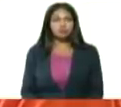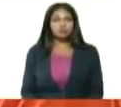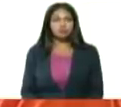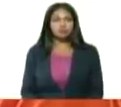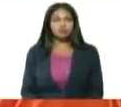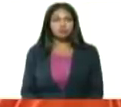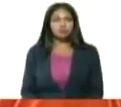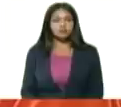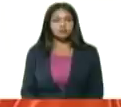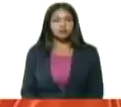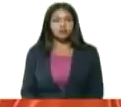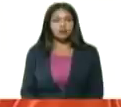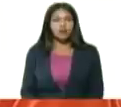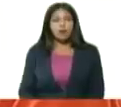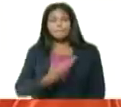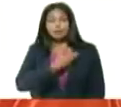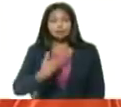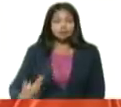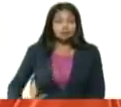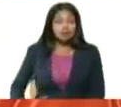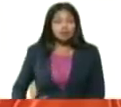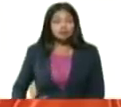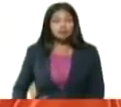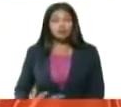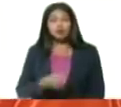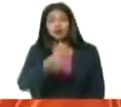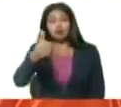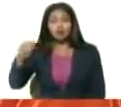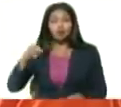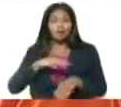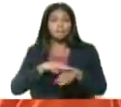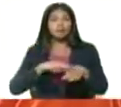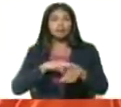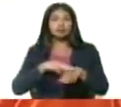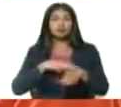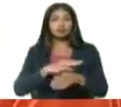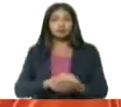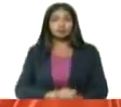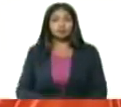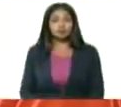Estimado señor presidente, estimados ministros,